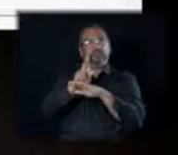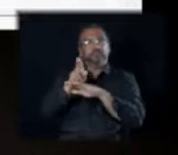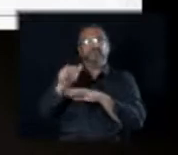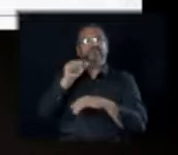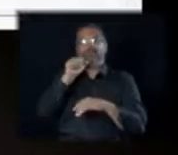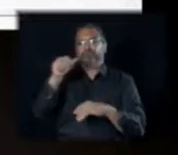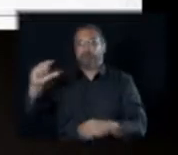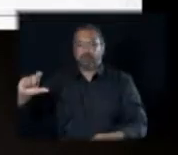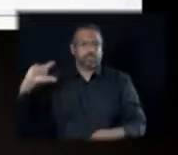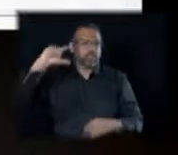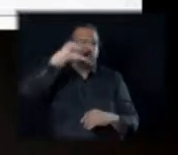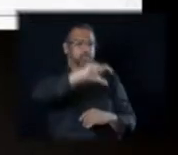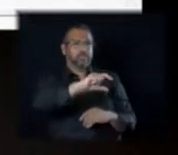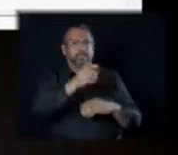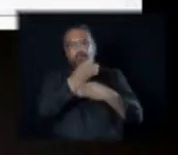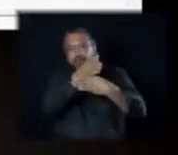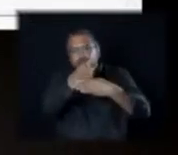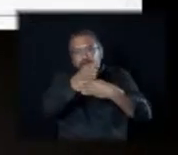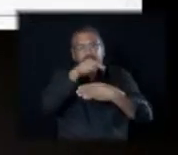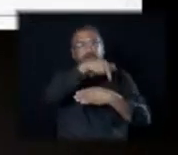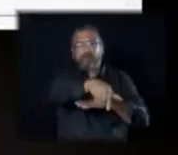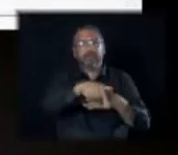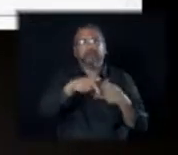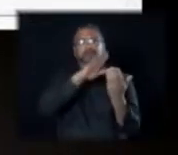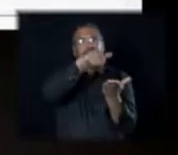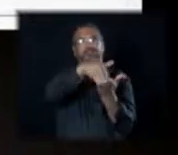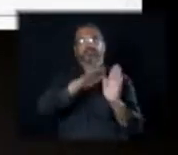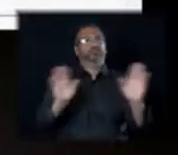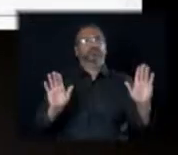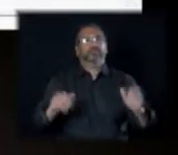uso específico y no están disponibles para el gobierno central.